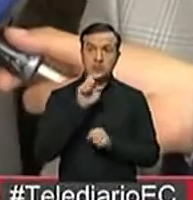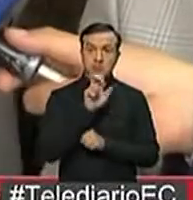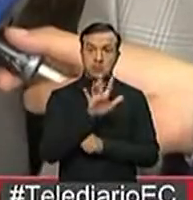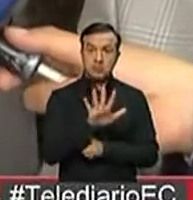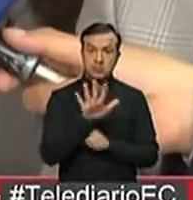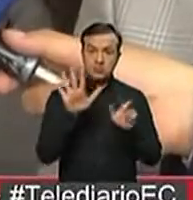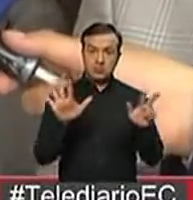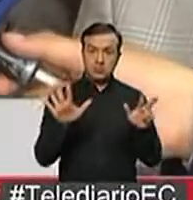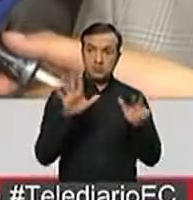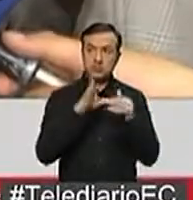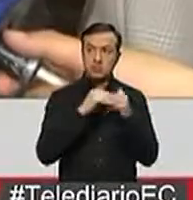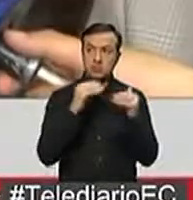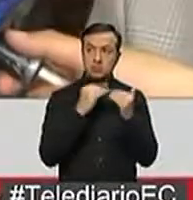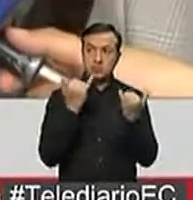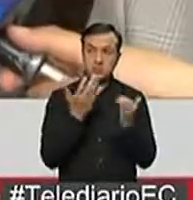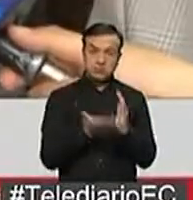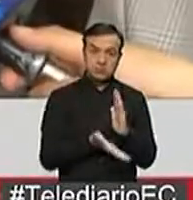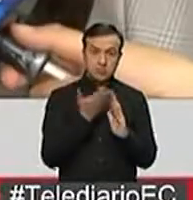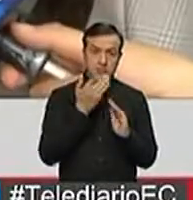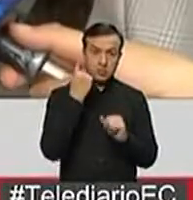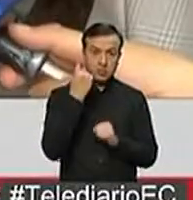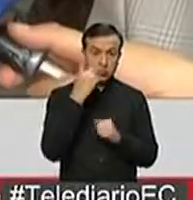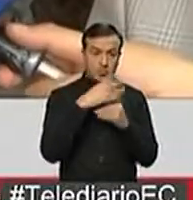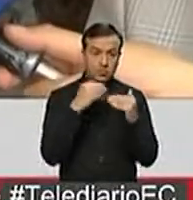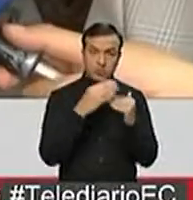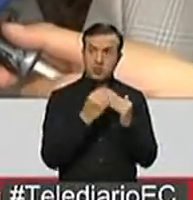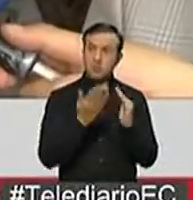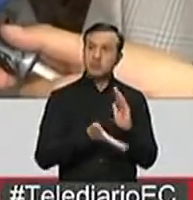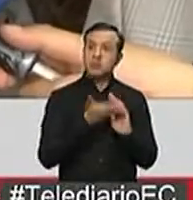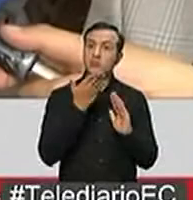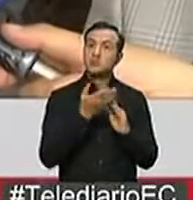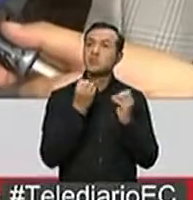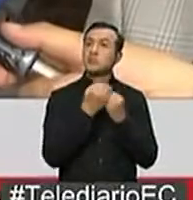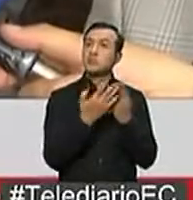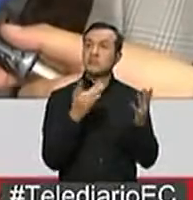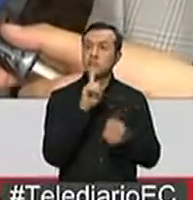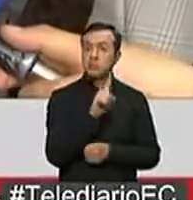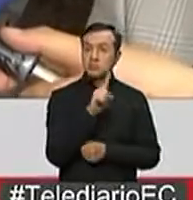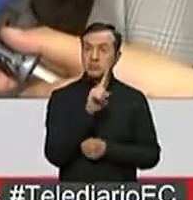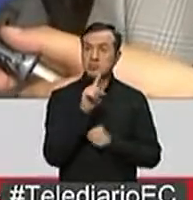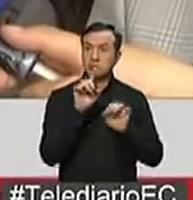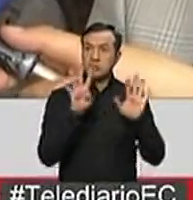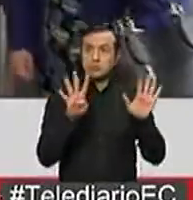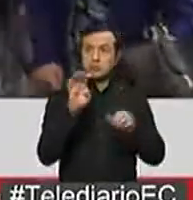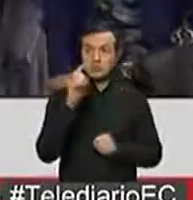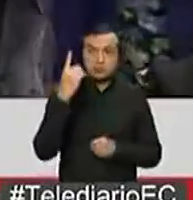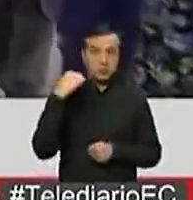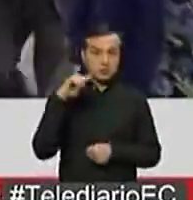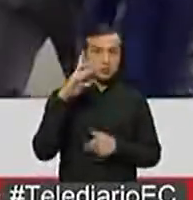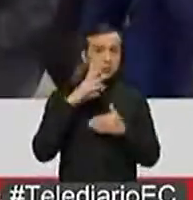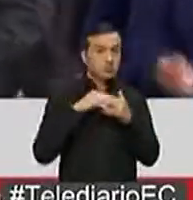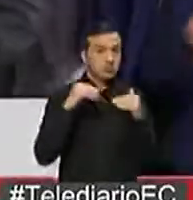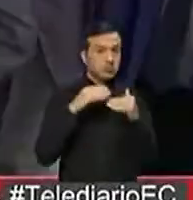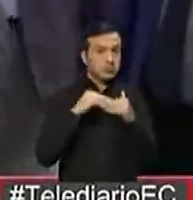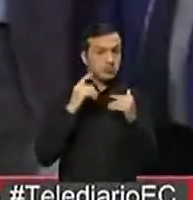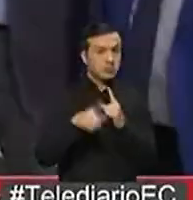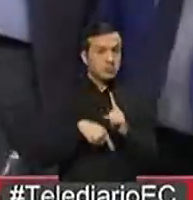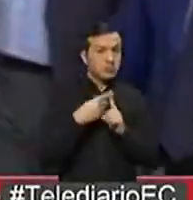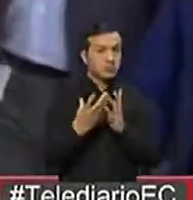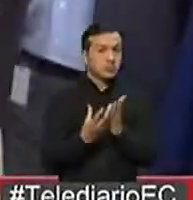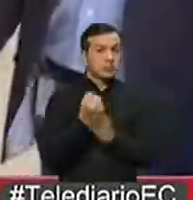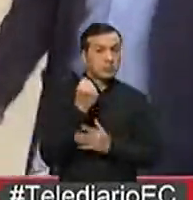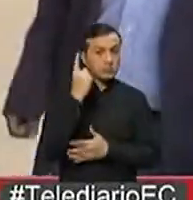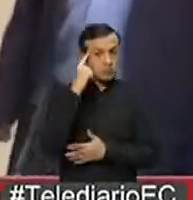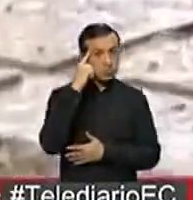$58. Hay una tendencia al alza, que por cada dólar de incremento vamos a tener 190 millones adicionales. Pero el ministro de Energía dijo que el gobierno